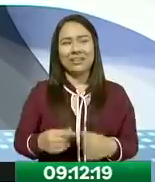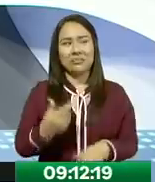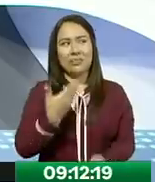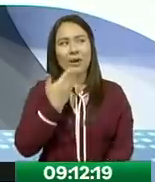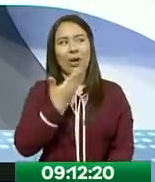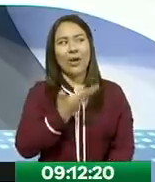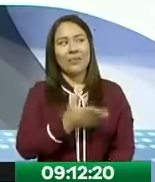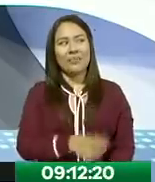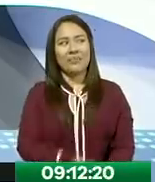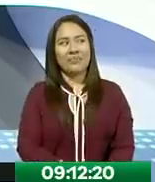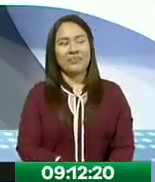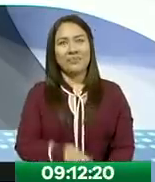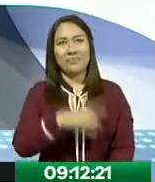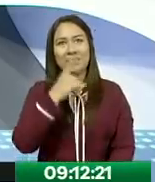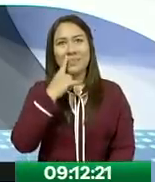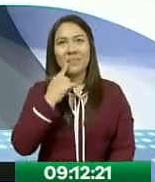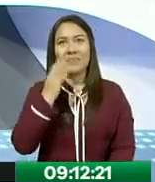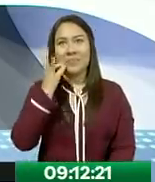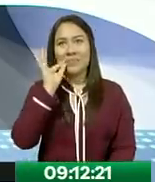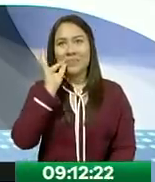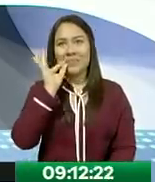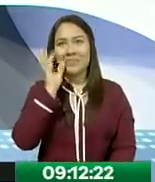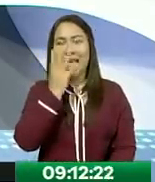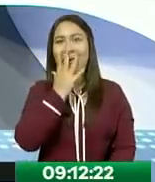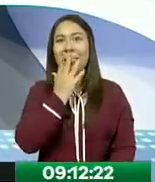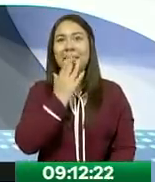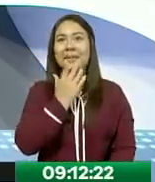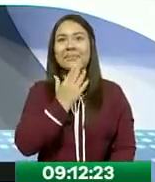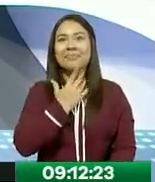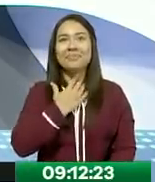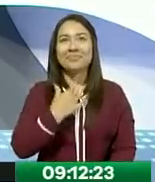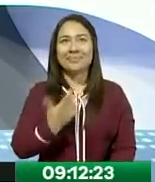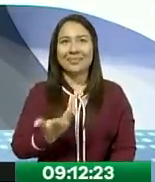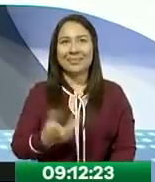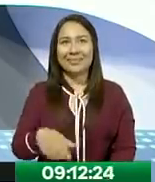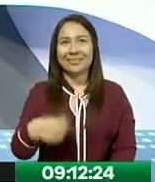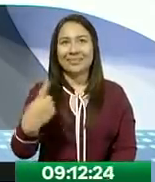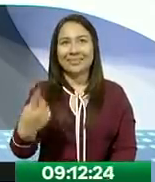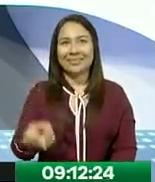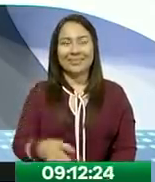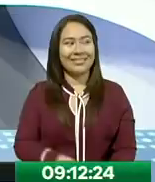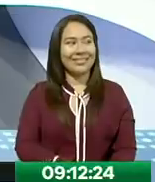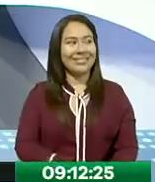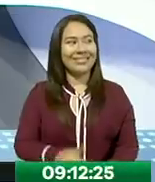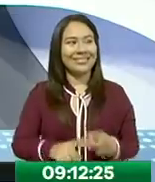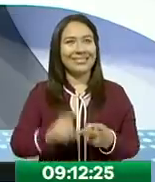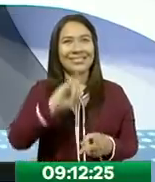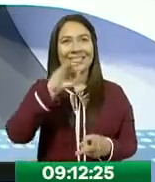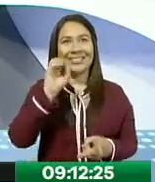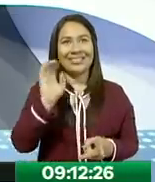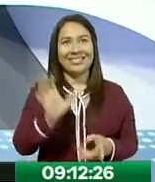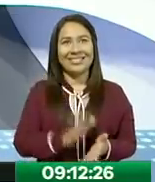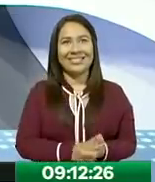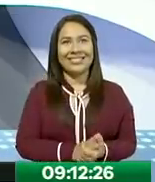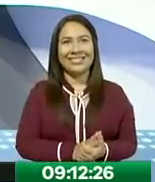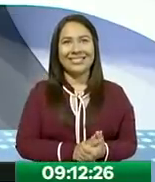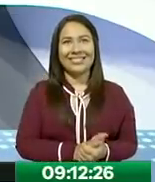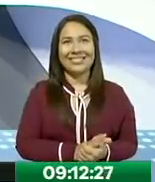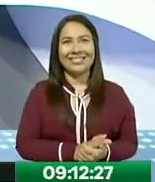Imagínense cómo será eso, tiene que ser alguna revolución en los sabores. Y don José Prefiero Luis Arévalo... Prefiero comprar mi piernita tranquila